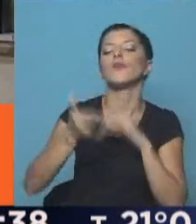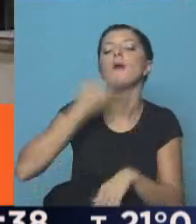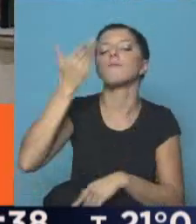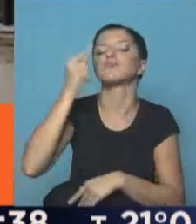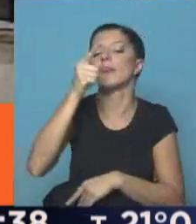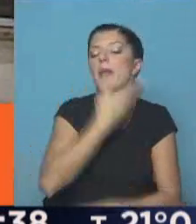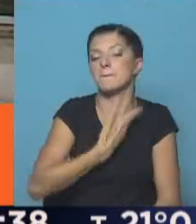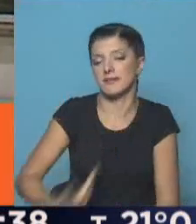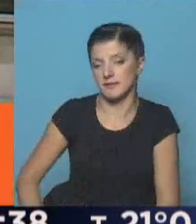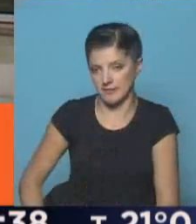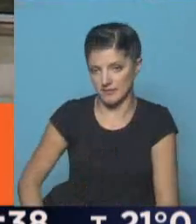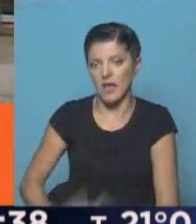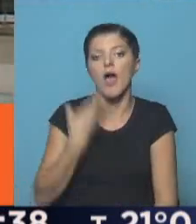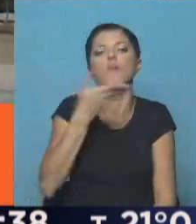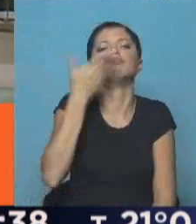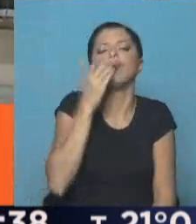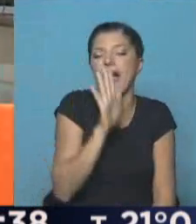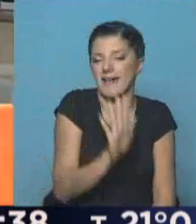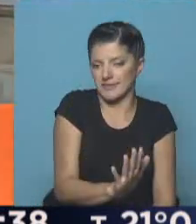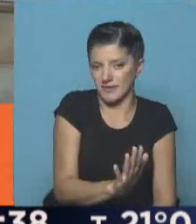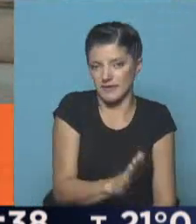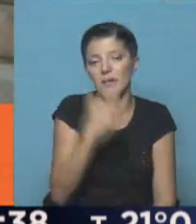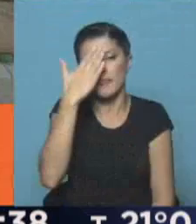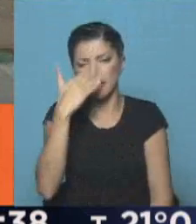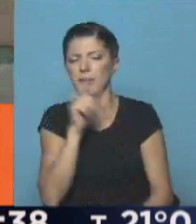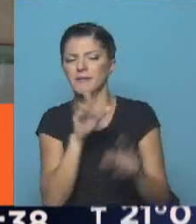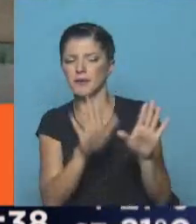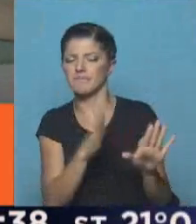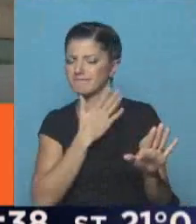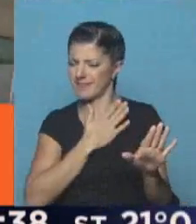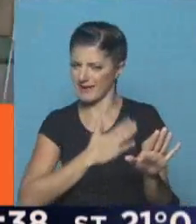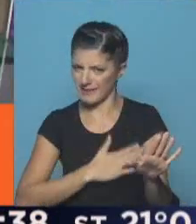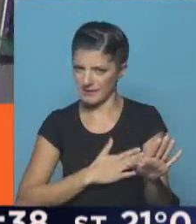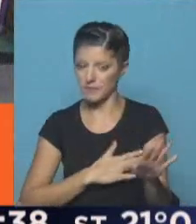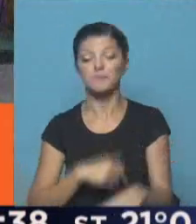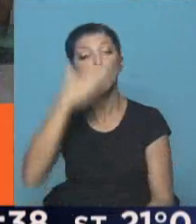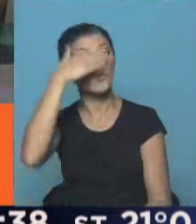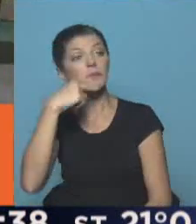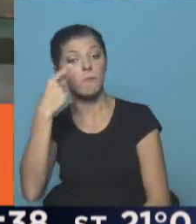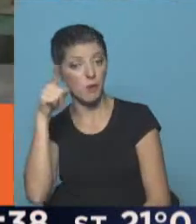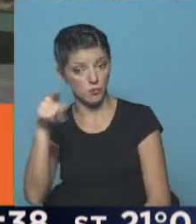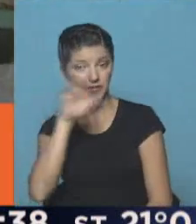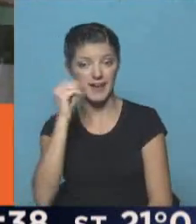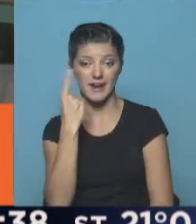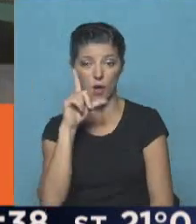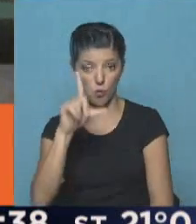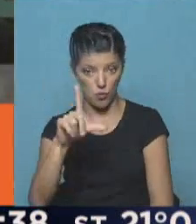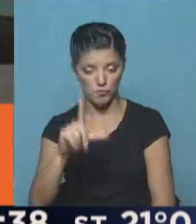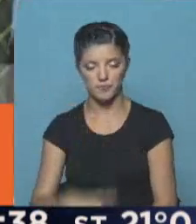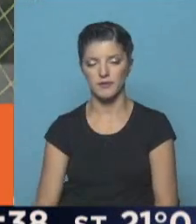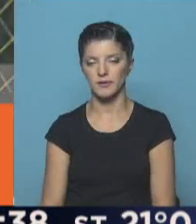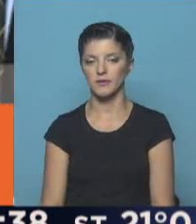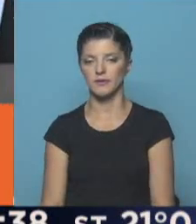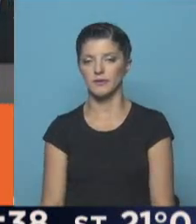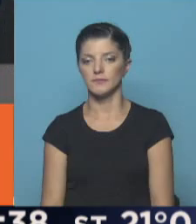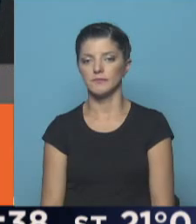presidente es una cosa. Hay que tomarlo con un poco de calma. Te hace la última pregunta, Raúl. Sí, Dulcin, en